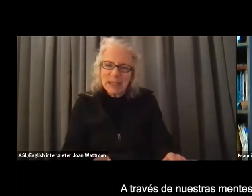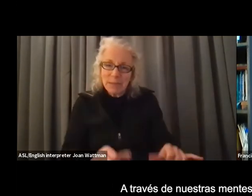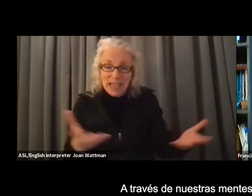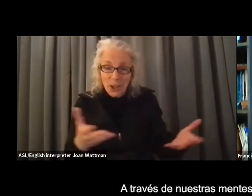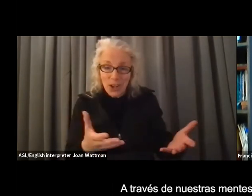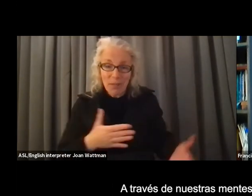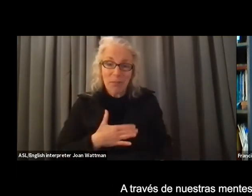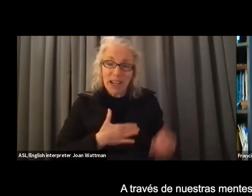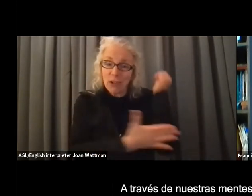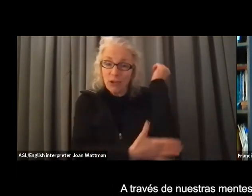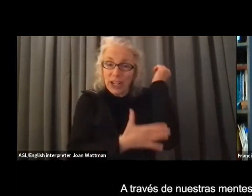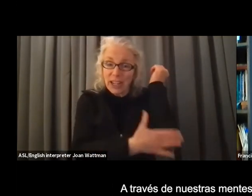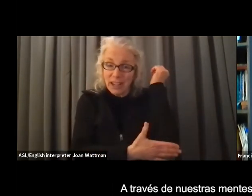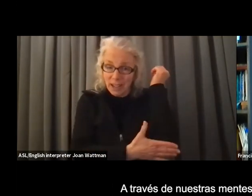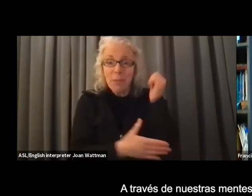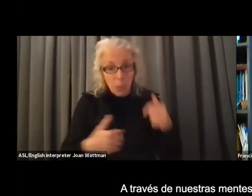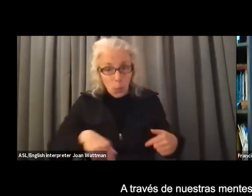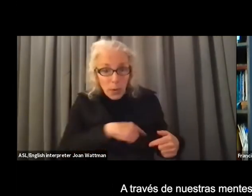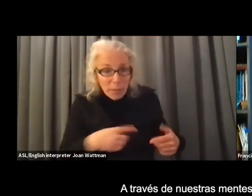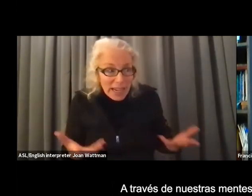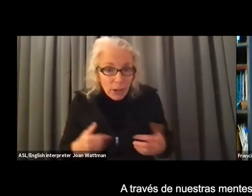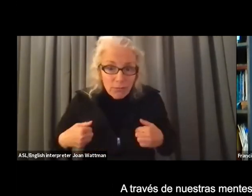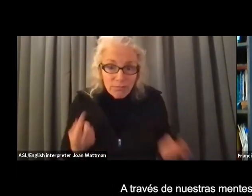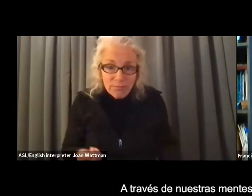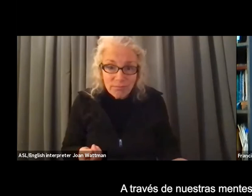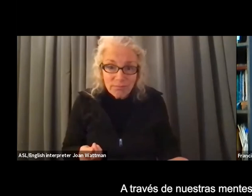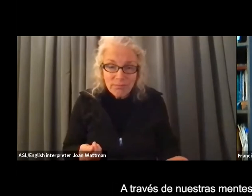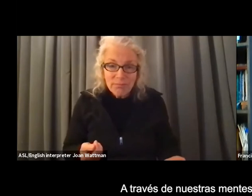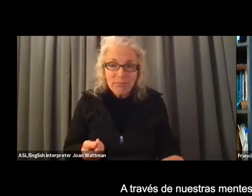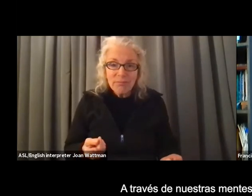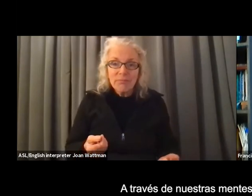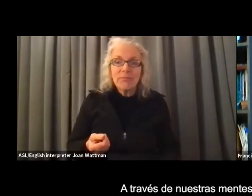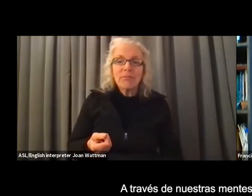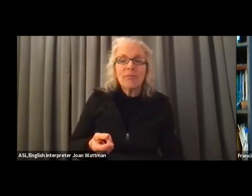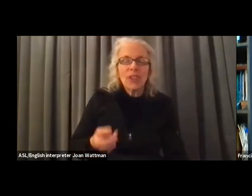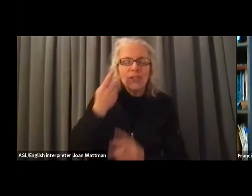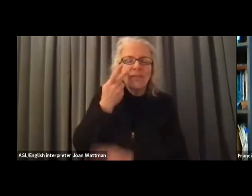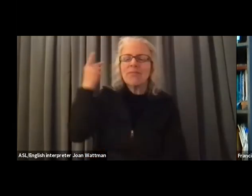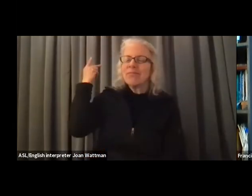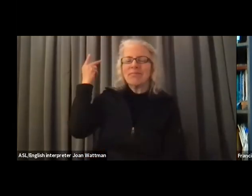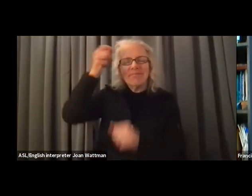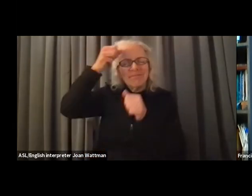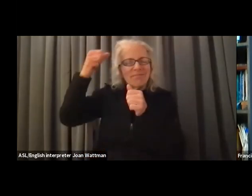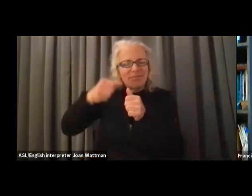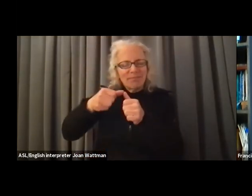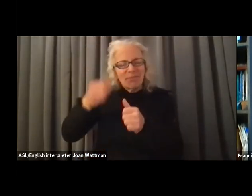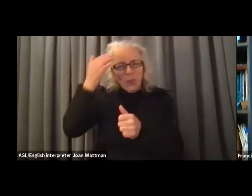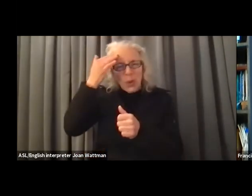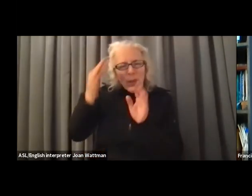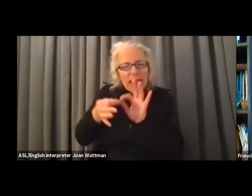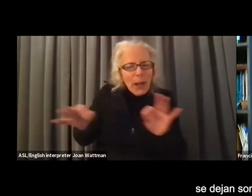y nuestras memorias siempre ha cruzado el lenguaje de nuestros mayores y mayoras que